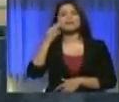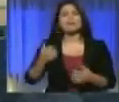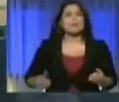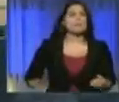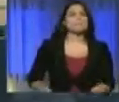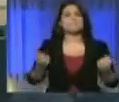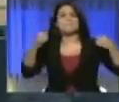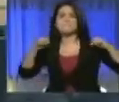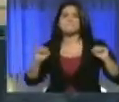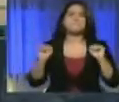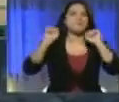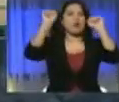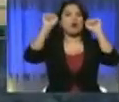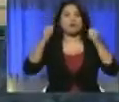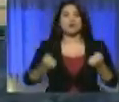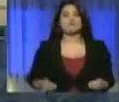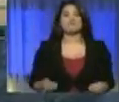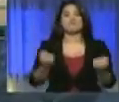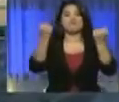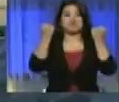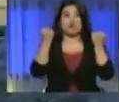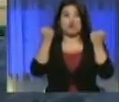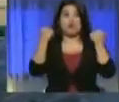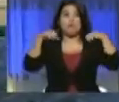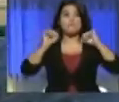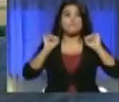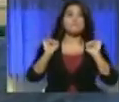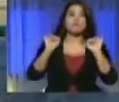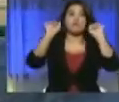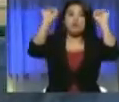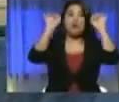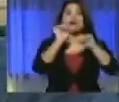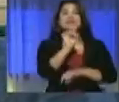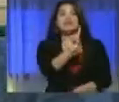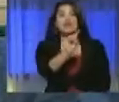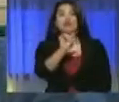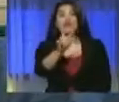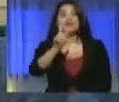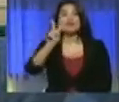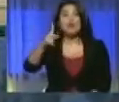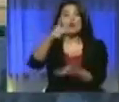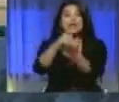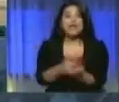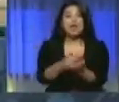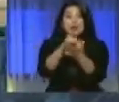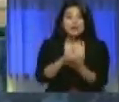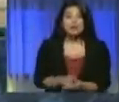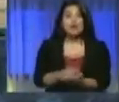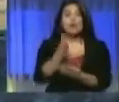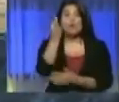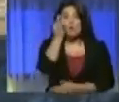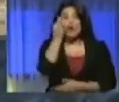121 kilogramos. Es impresionante, rompió su récord, su propia marca dos veces continua.